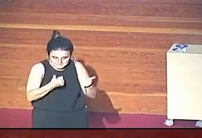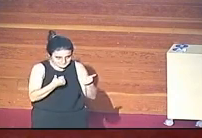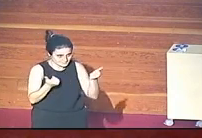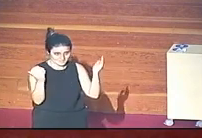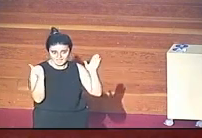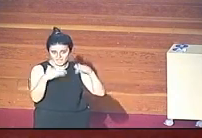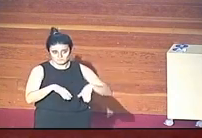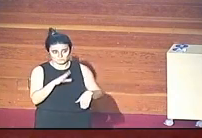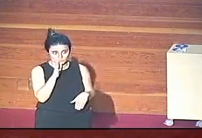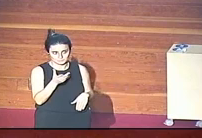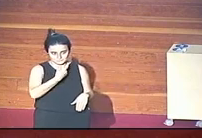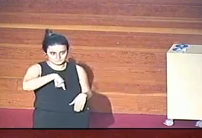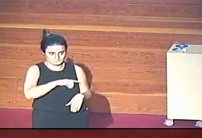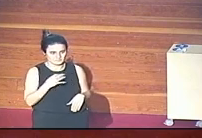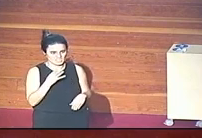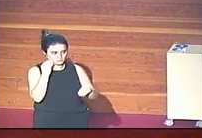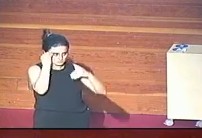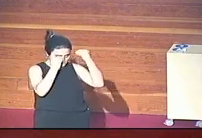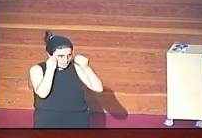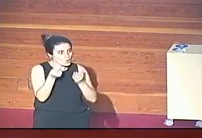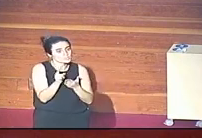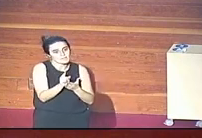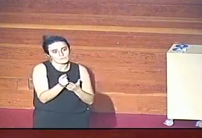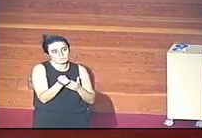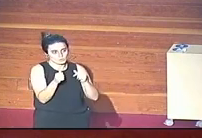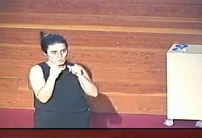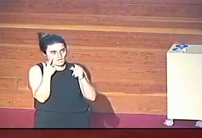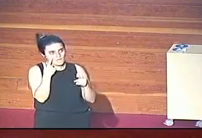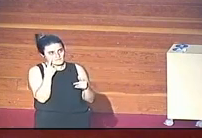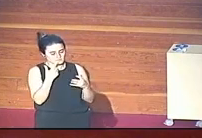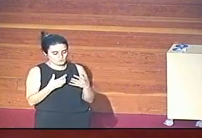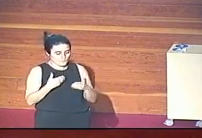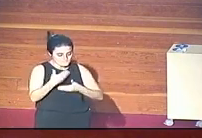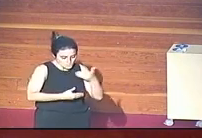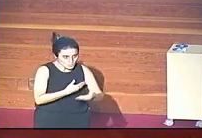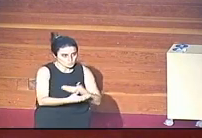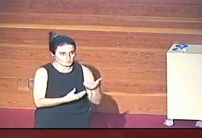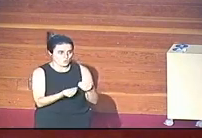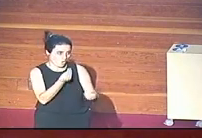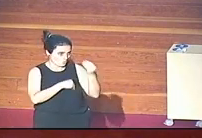empezar a replantearnos yo creo que él modelo de producción y consumo